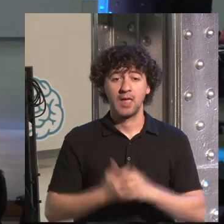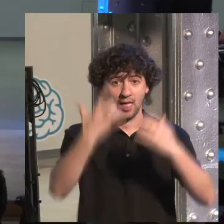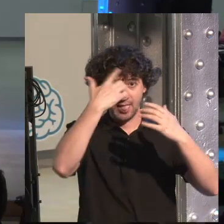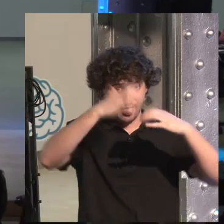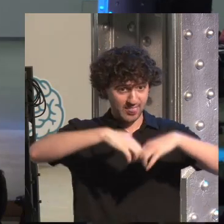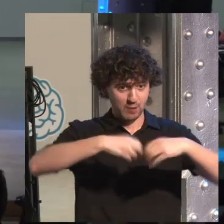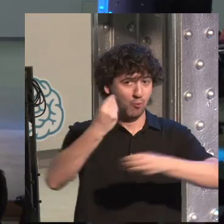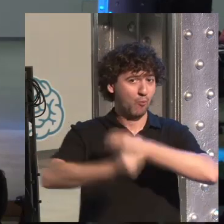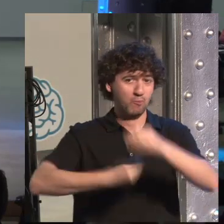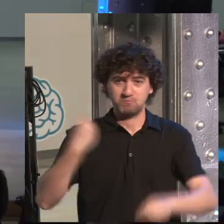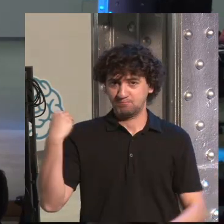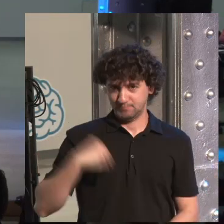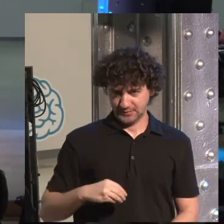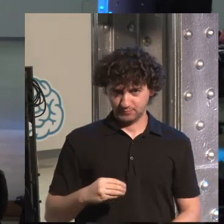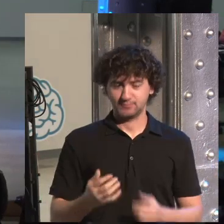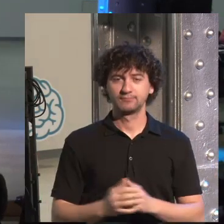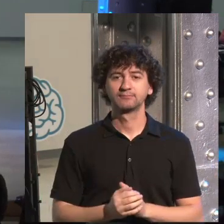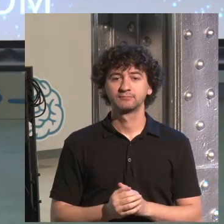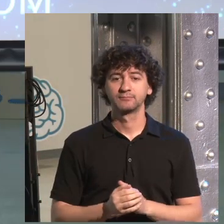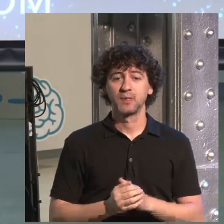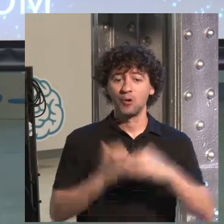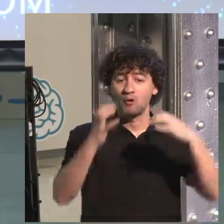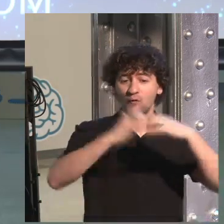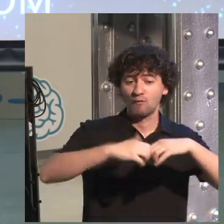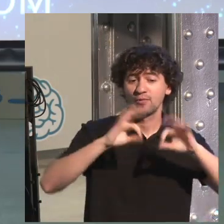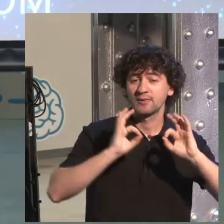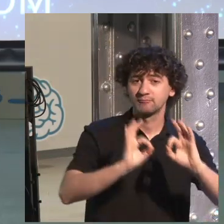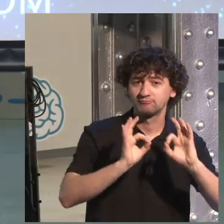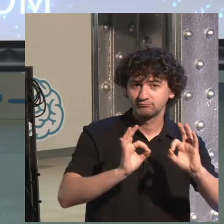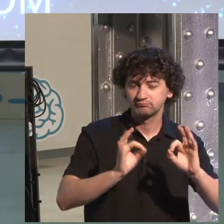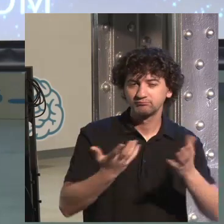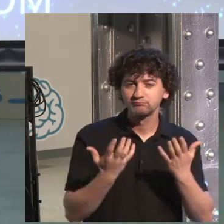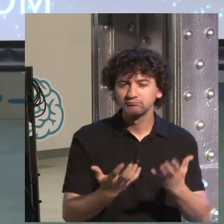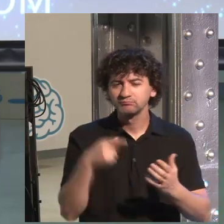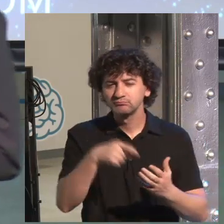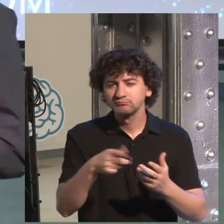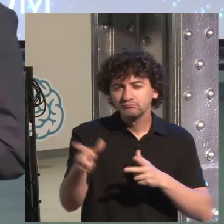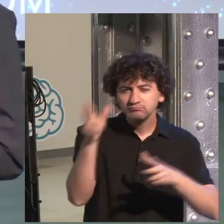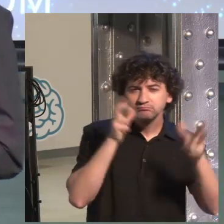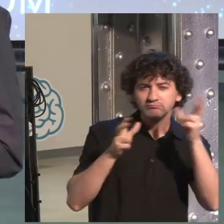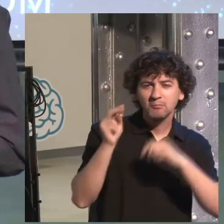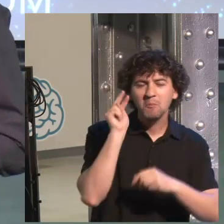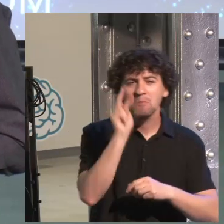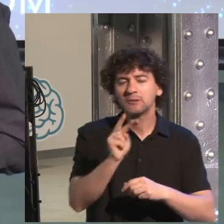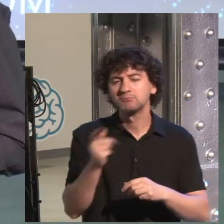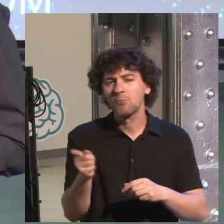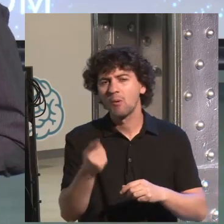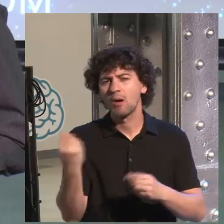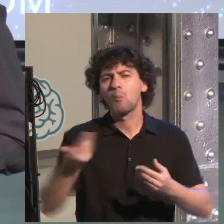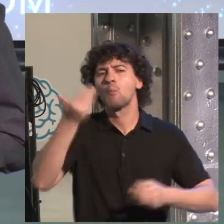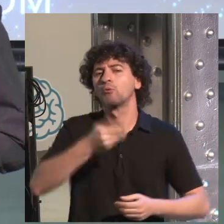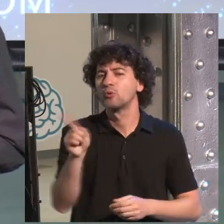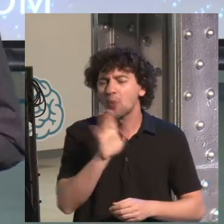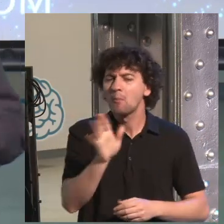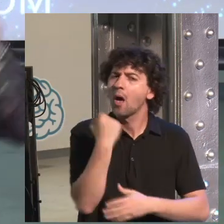cerebro, que quizás las funciones de la glía intuitivamente no son tan vistosas, pero son funciones de